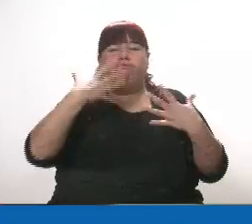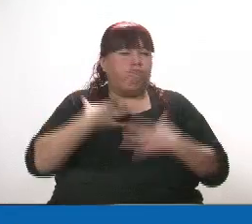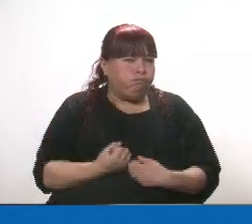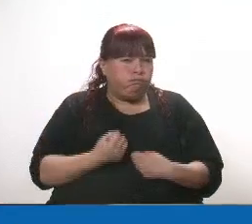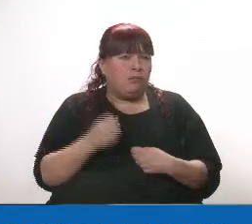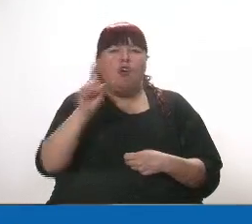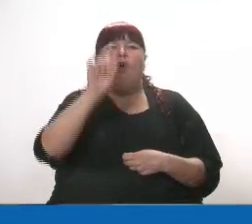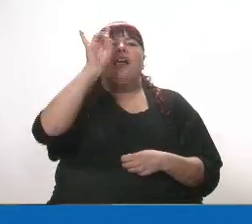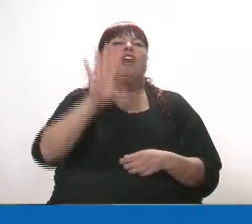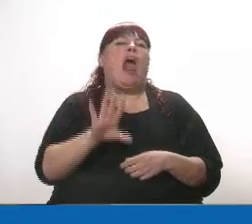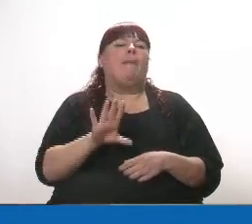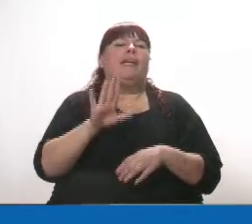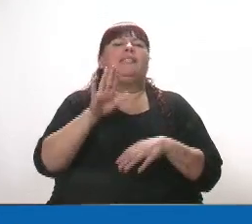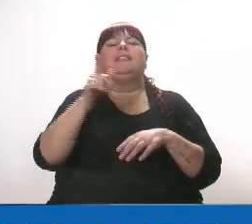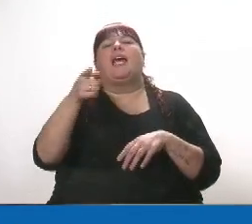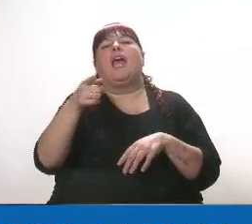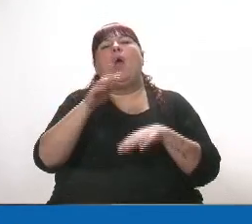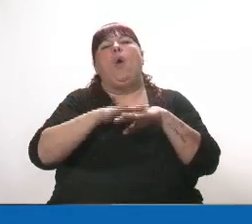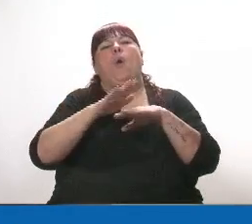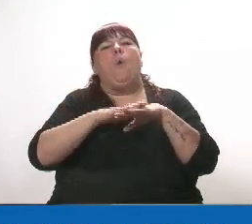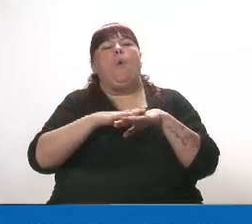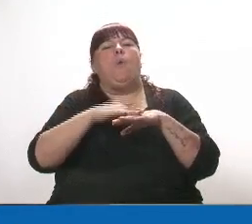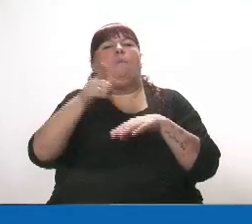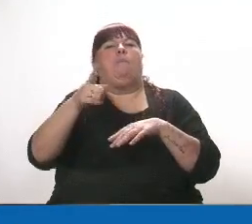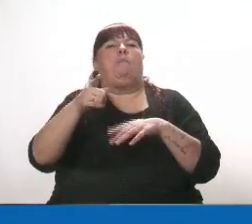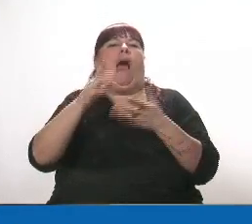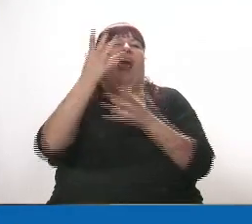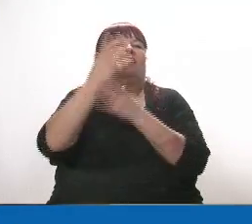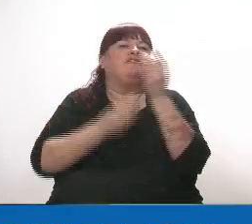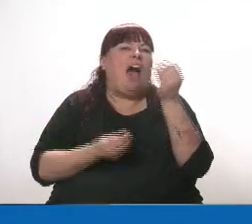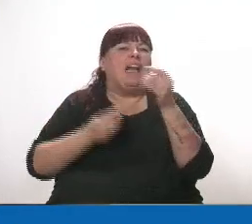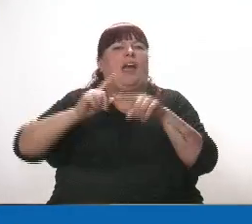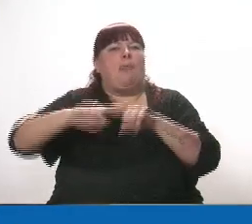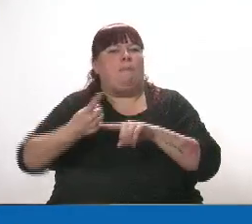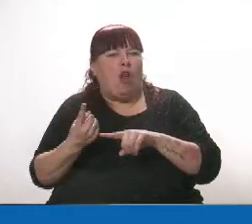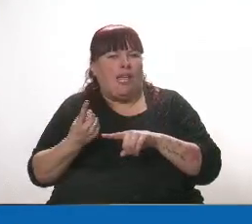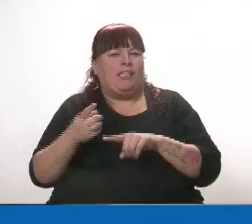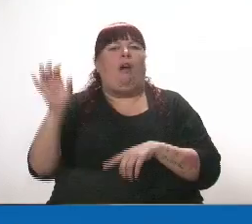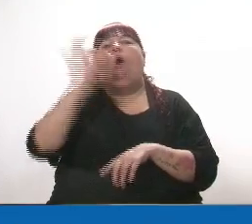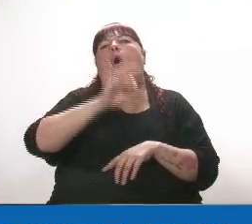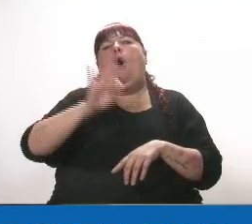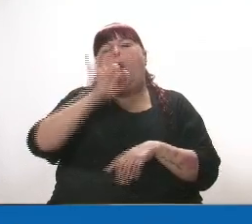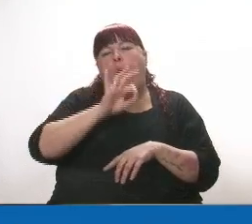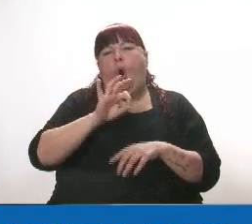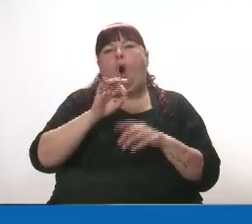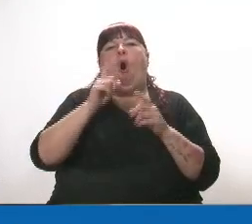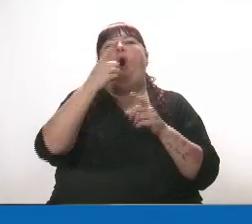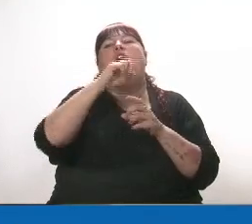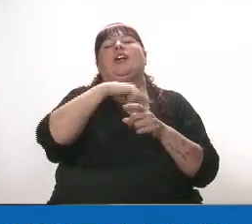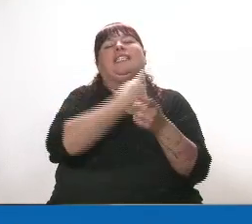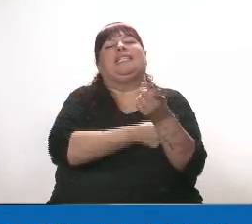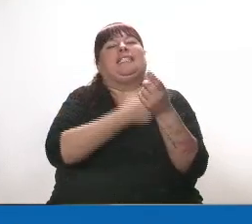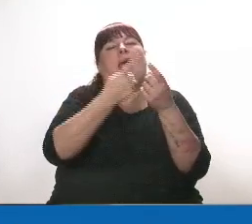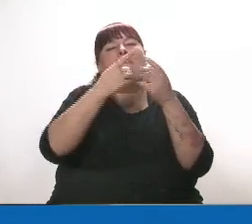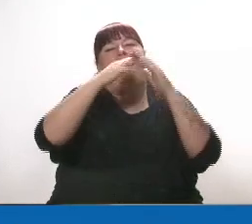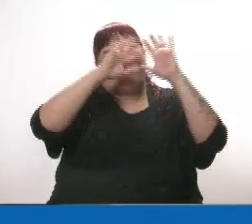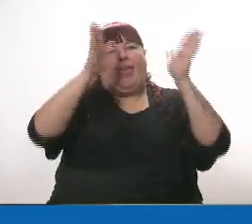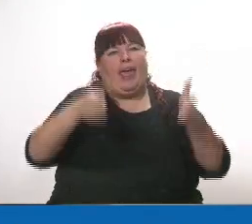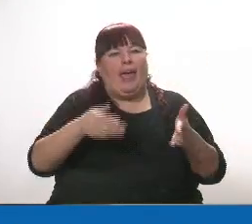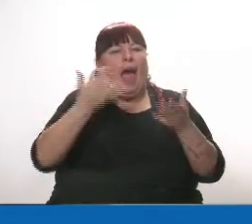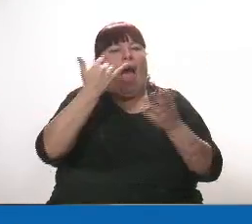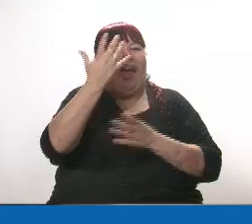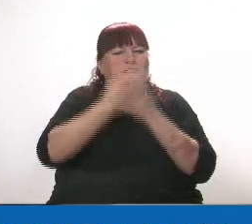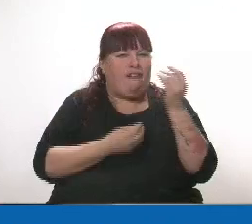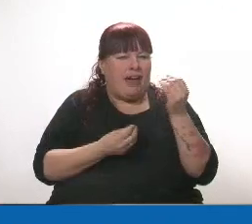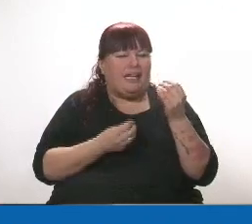no tiene que ver solamente con los defectos de la política o con las debilidades del sistema institucional la